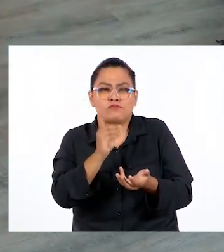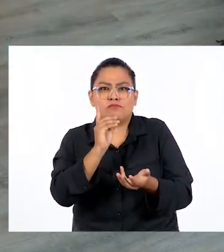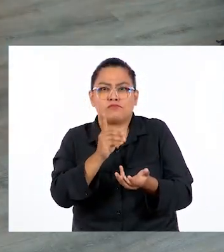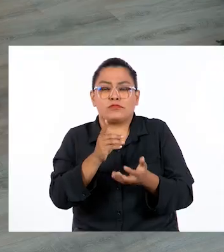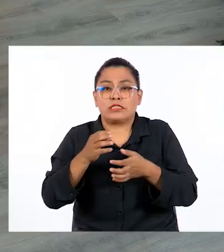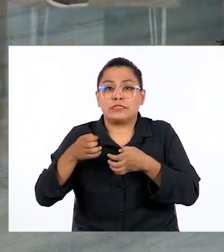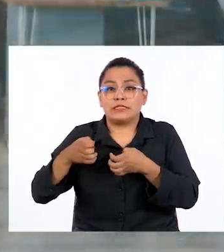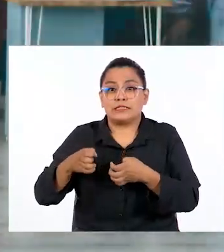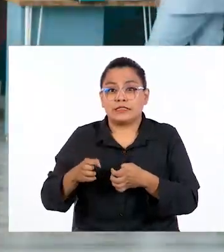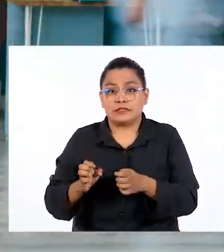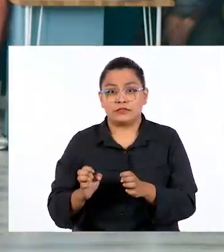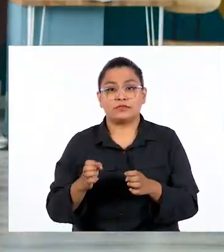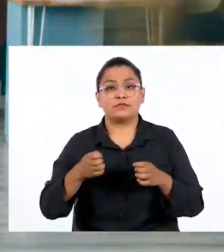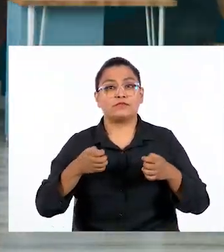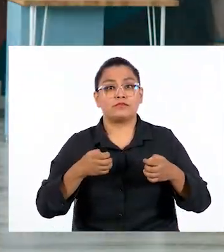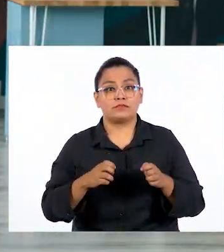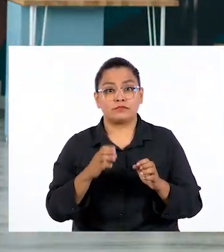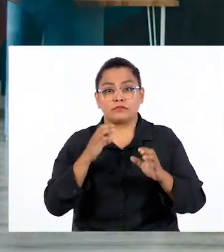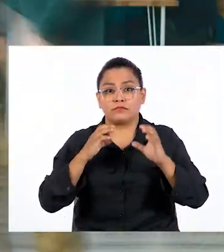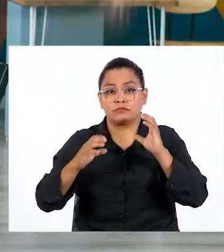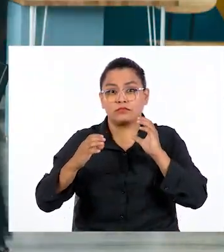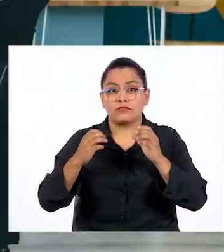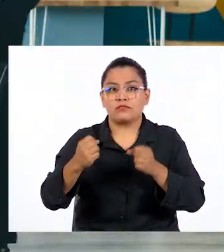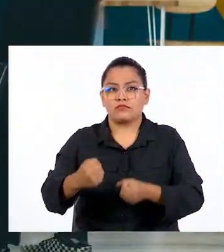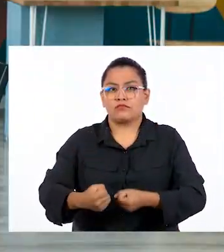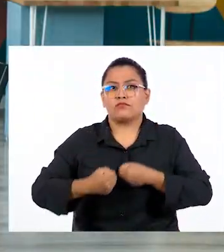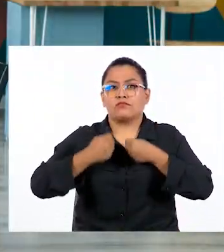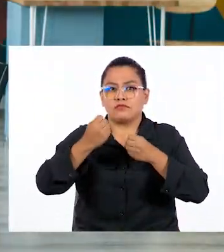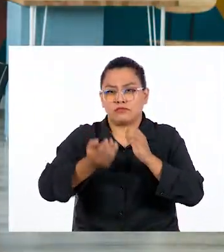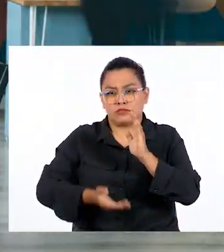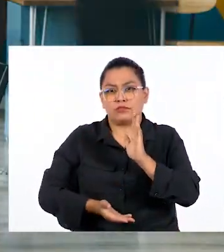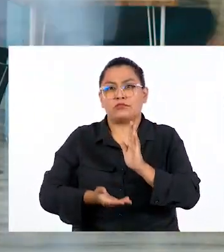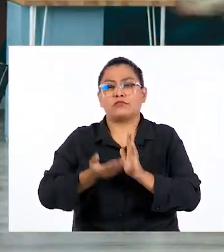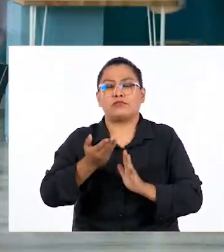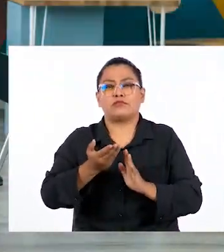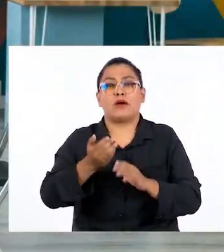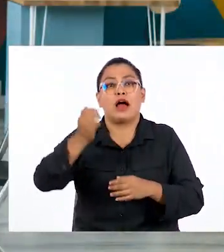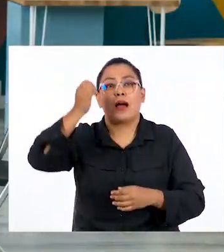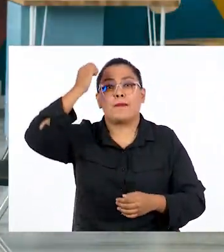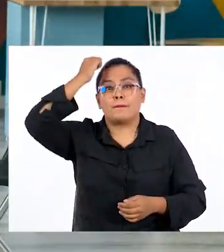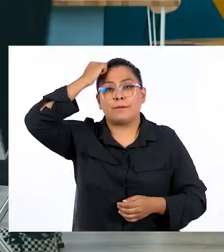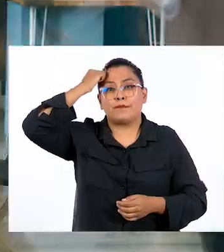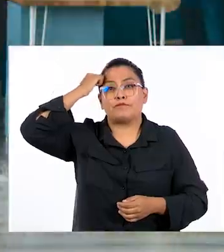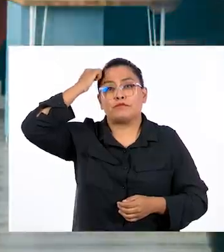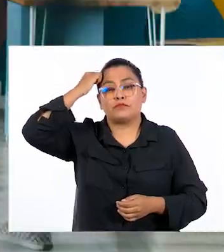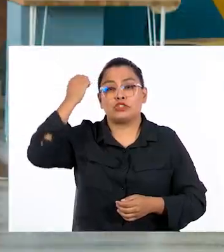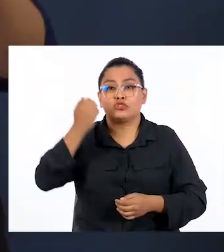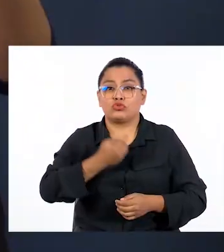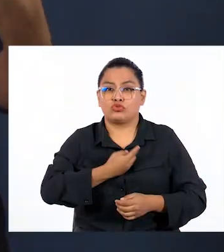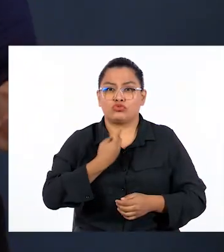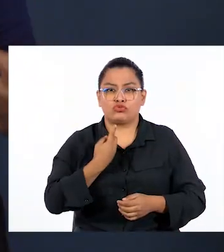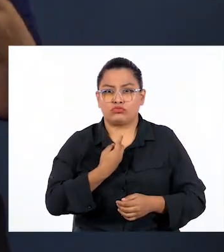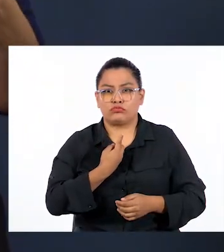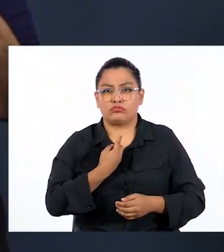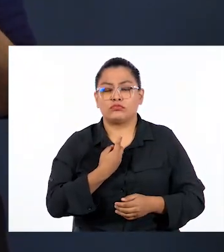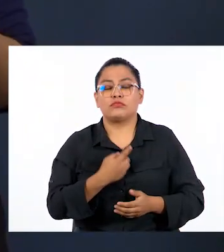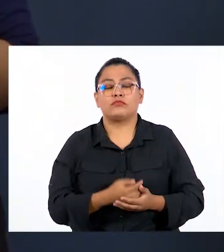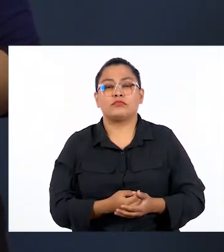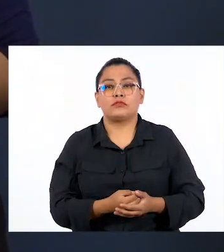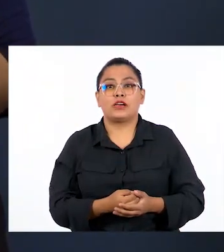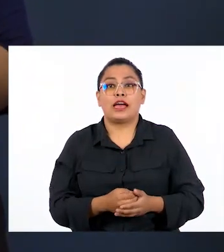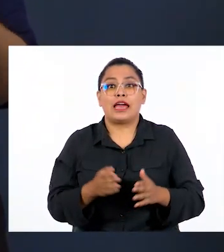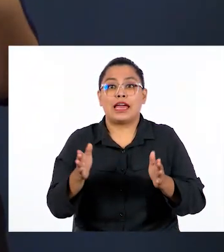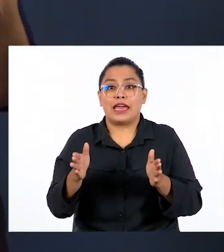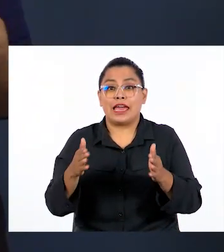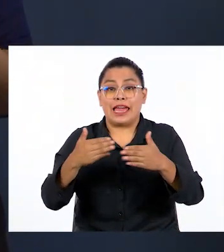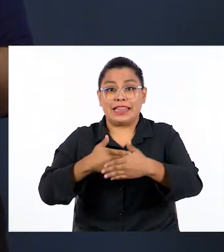de comunicación que potencien el desarrollo del aprendizaje autónomo e independiente dentro y fuera del